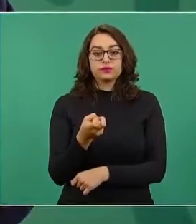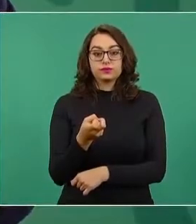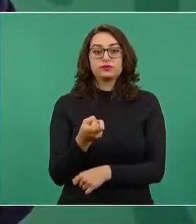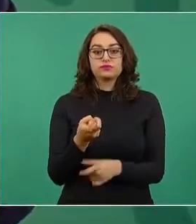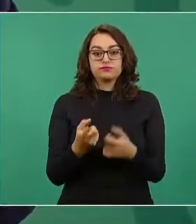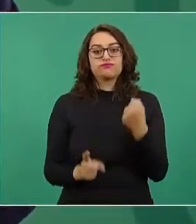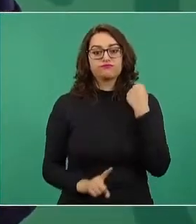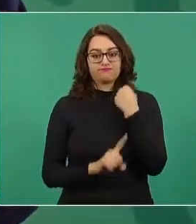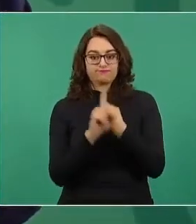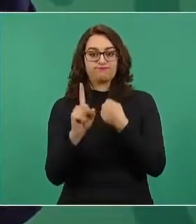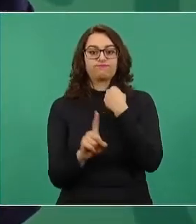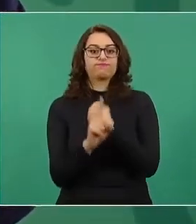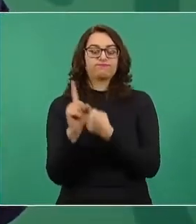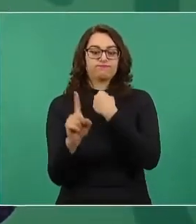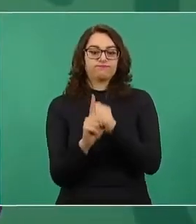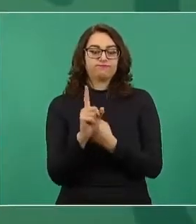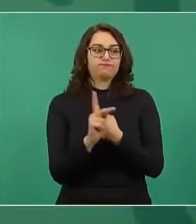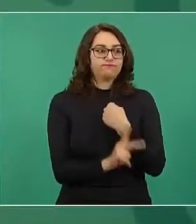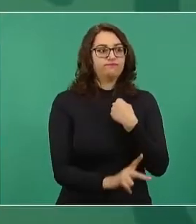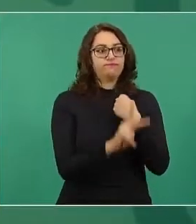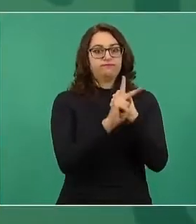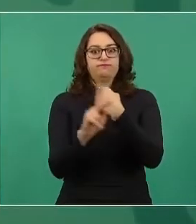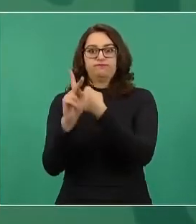hay problemas en varios países,